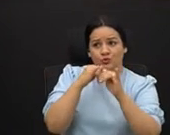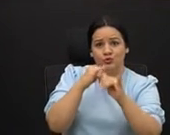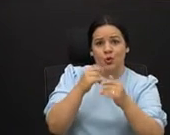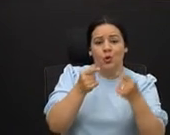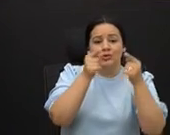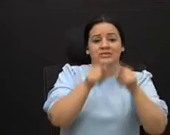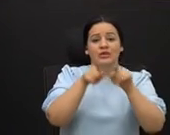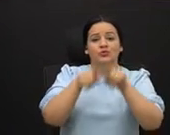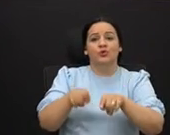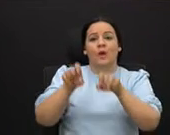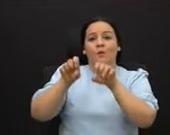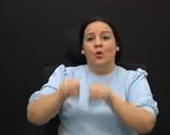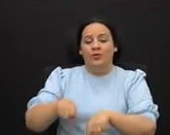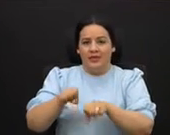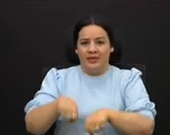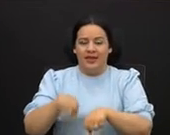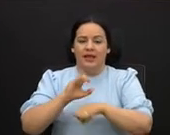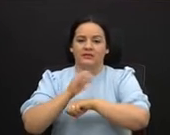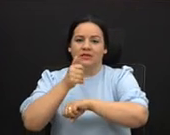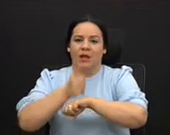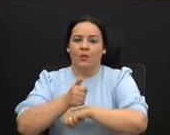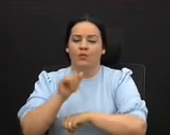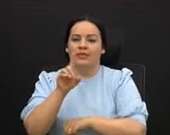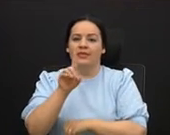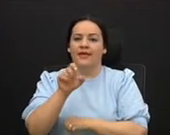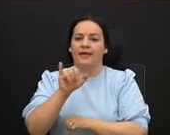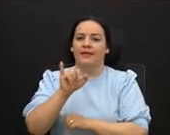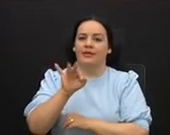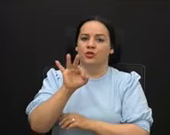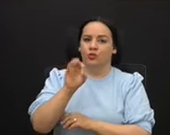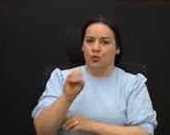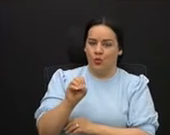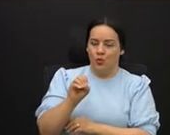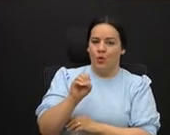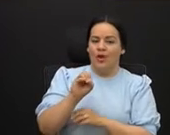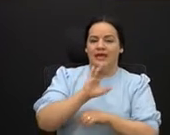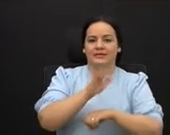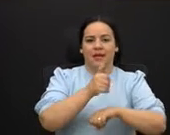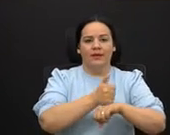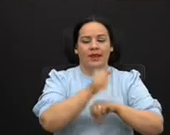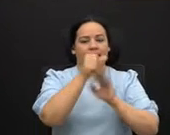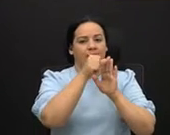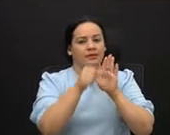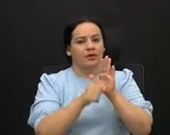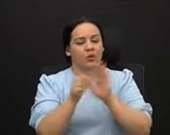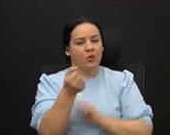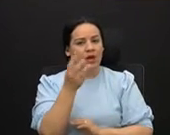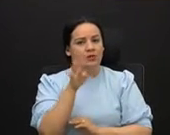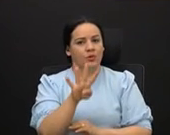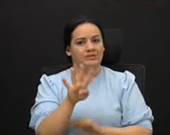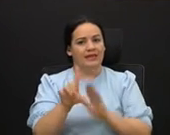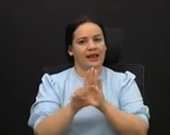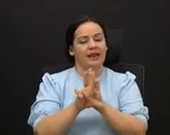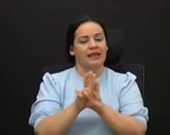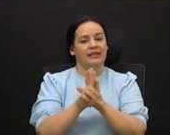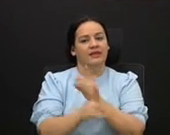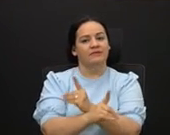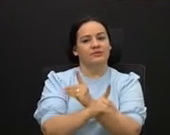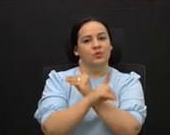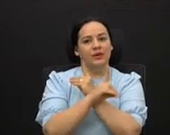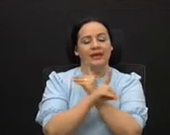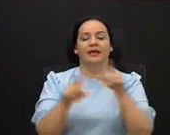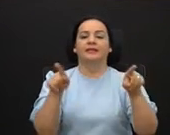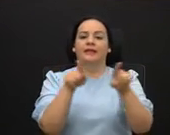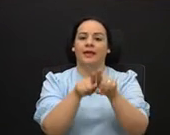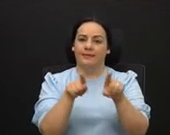podrían constituirse en un delito, como lo establece el artículo 14 de la Ley de la Defensoría, que también